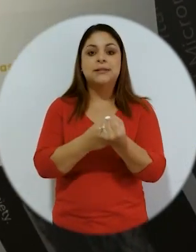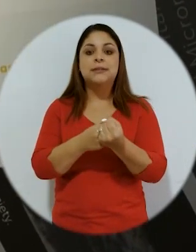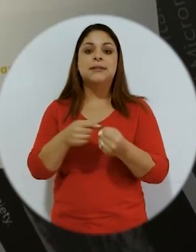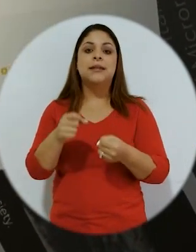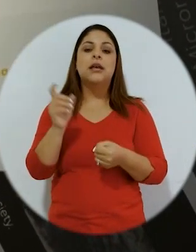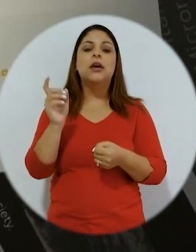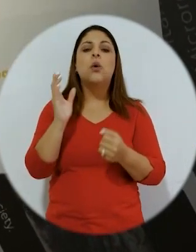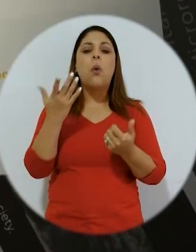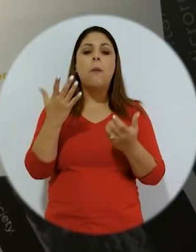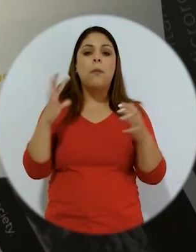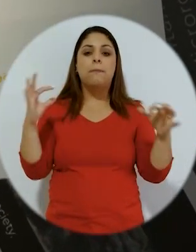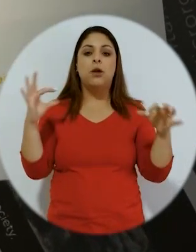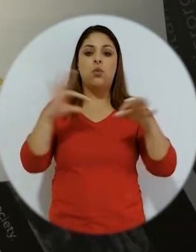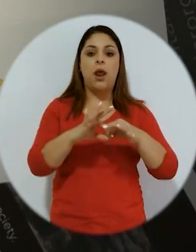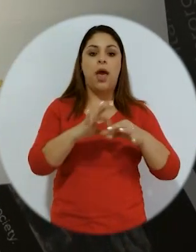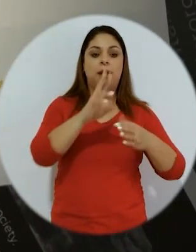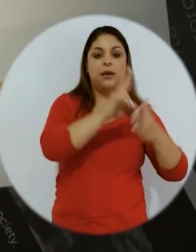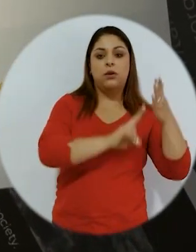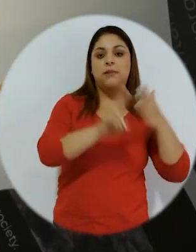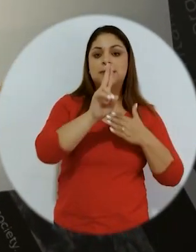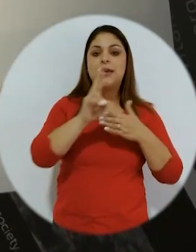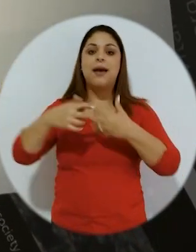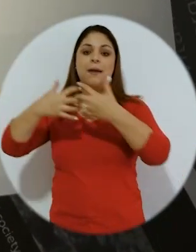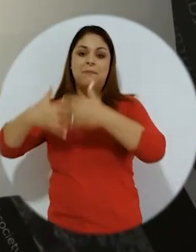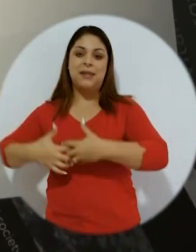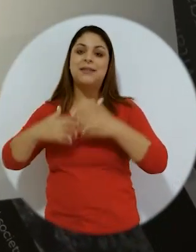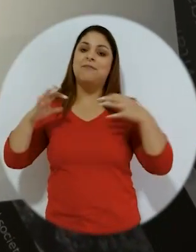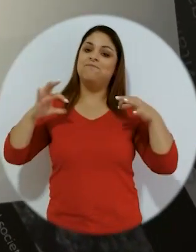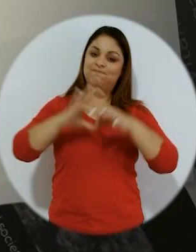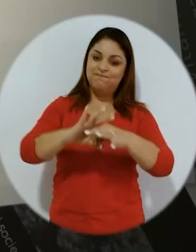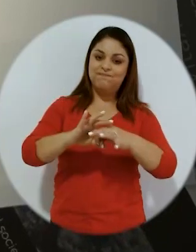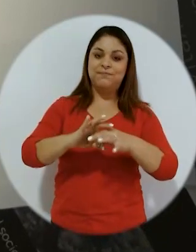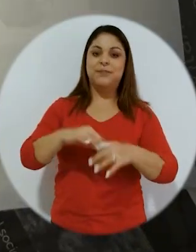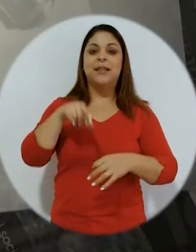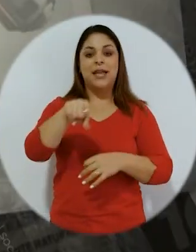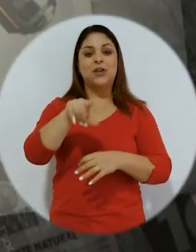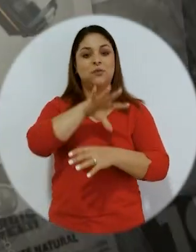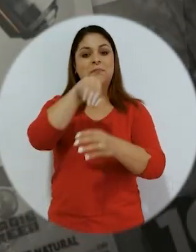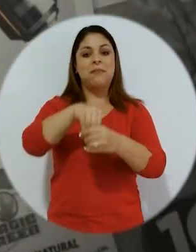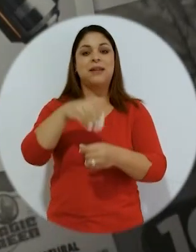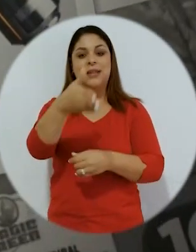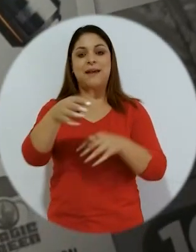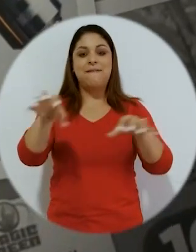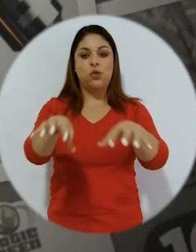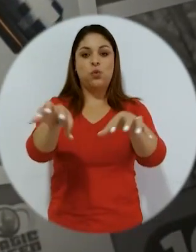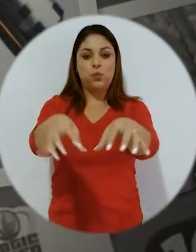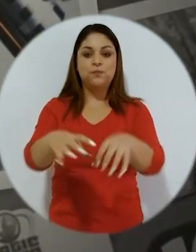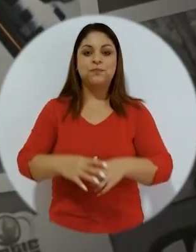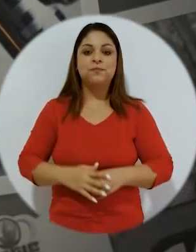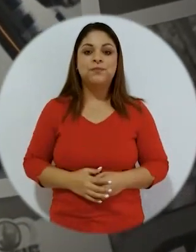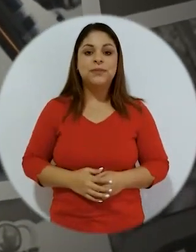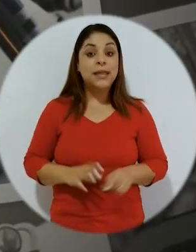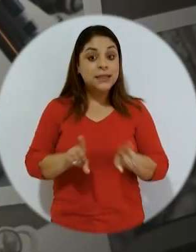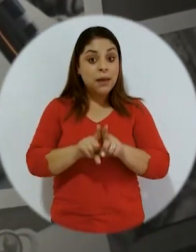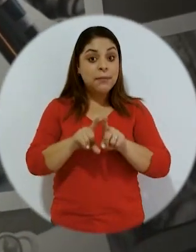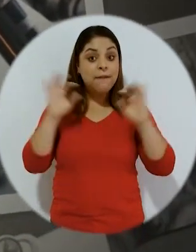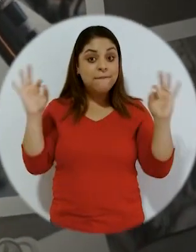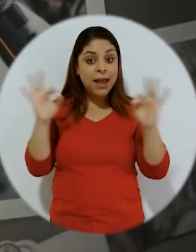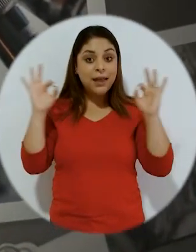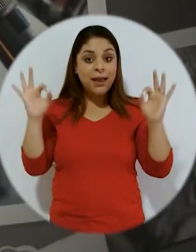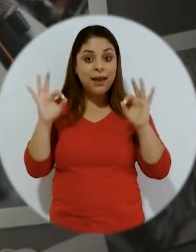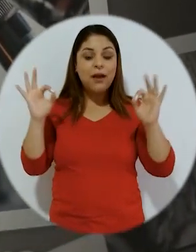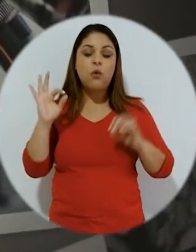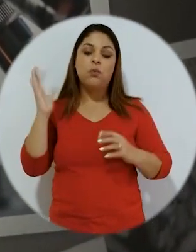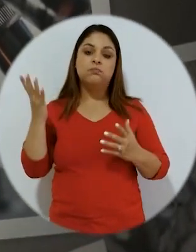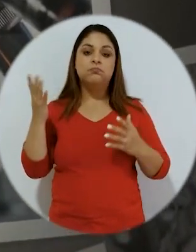desarrollar productos sostenibles en esta vinculación academia-empresa. Entonces, esto también va a formar parte de Simbiosis. Y también veo que va a haber una feria